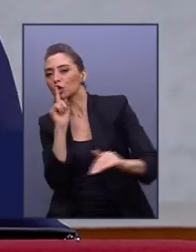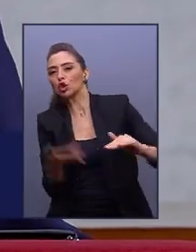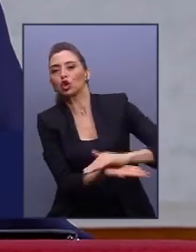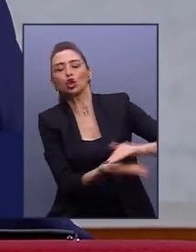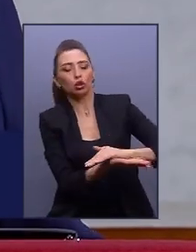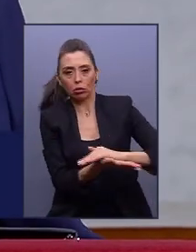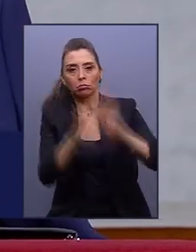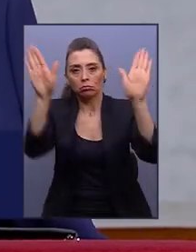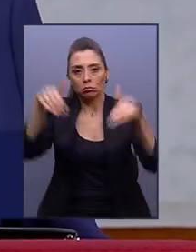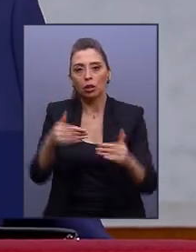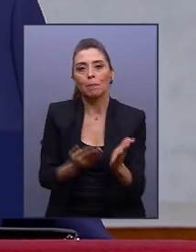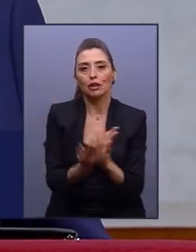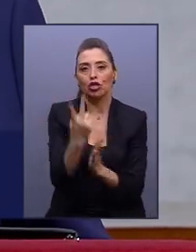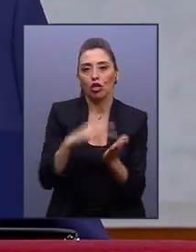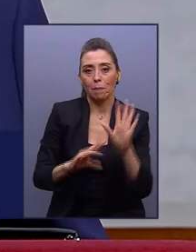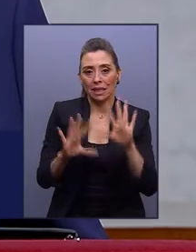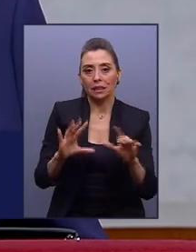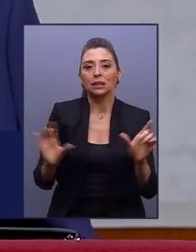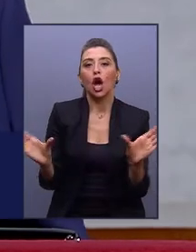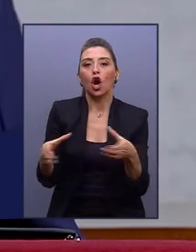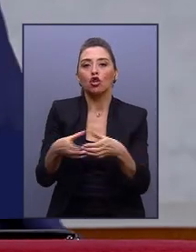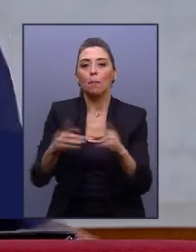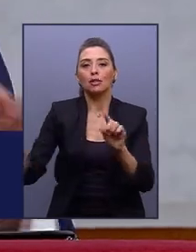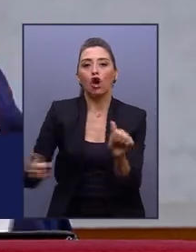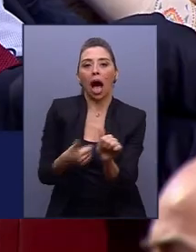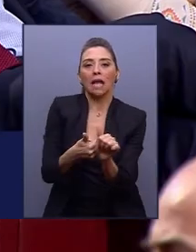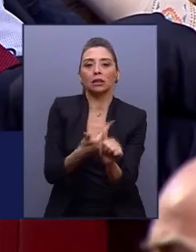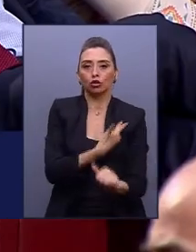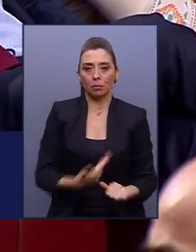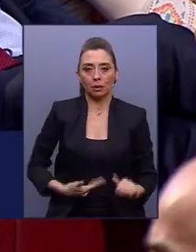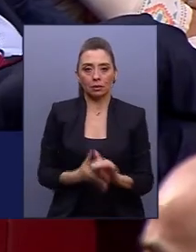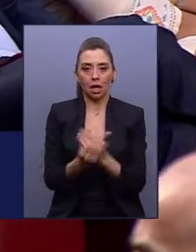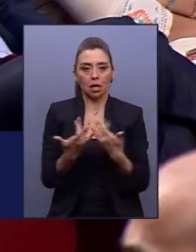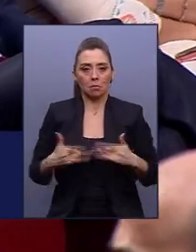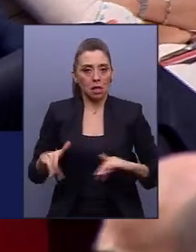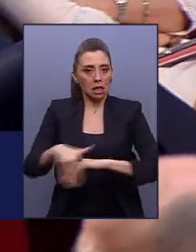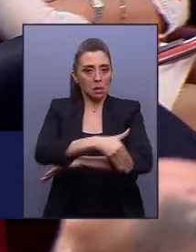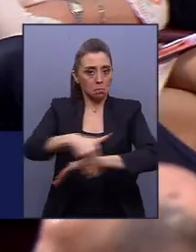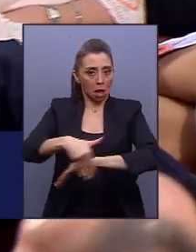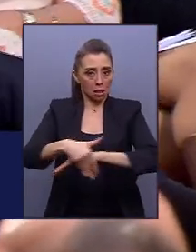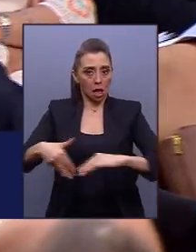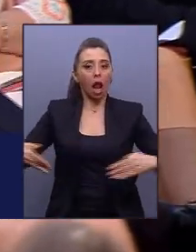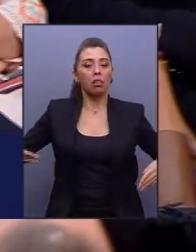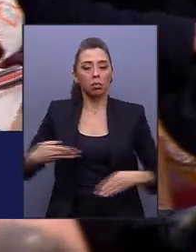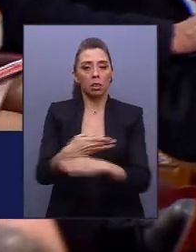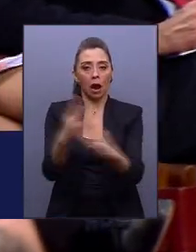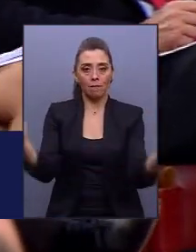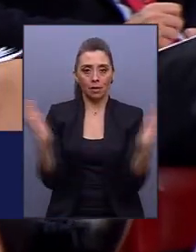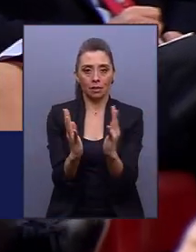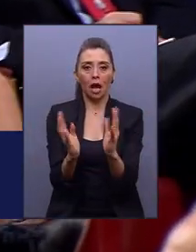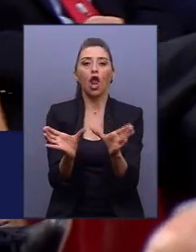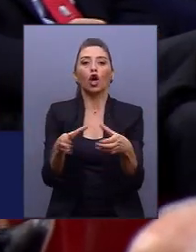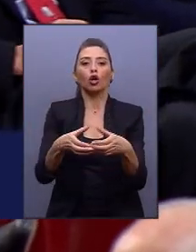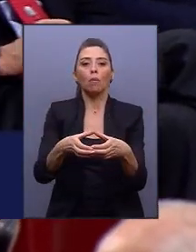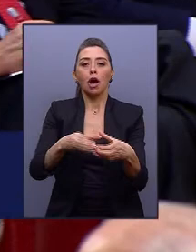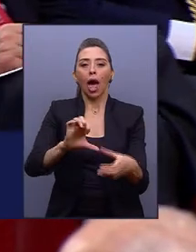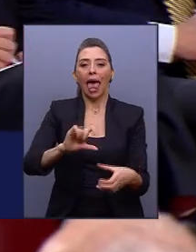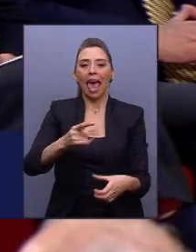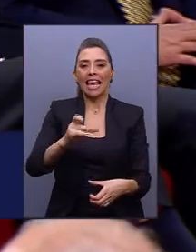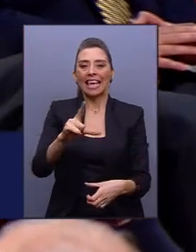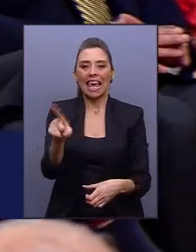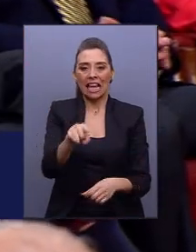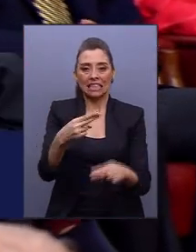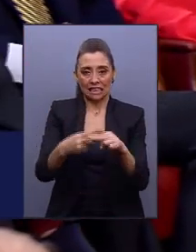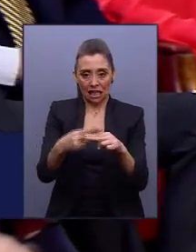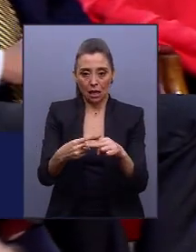Convocamos a inicio del 2015 una comisión asesora presidencial imparcial y transversal, la así llamada Comisión Engel, que